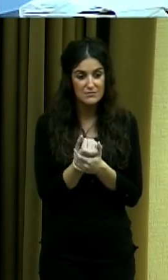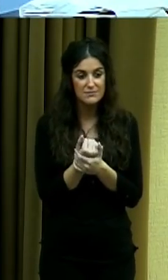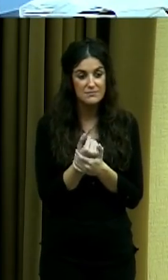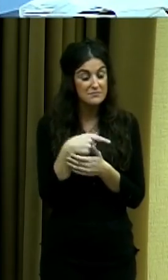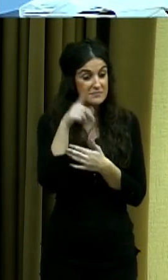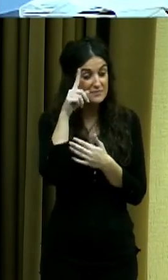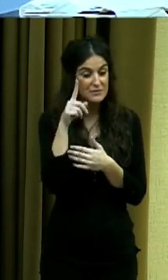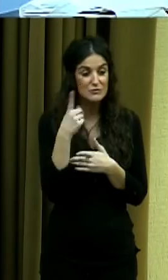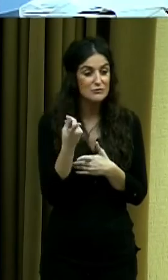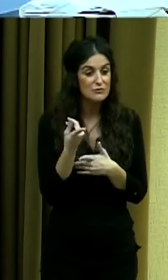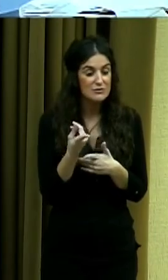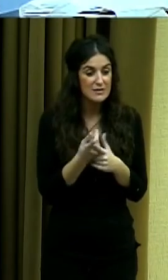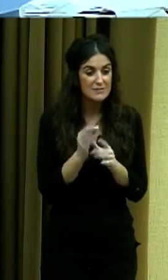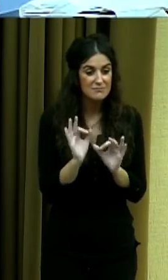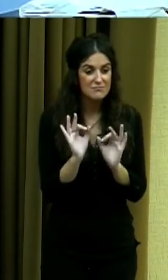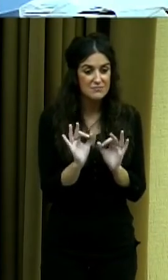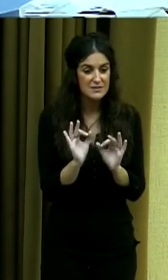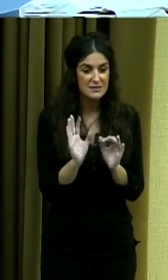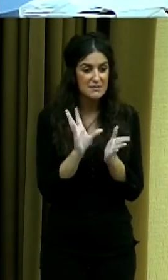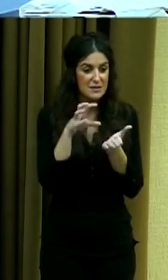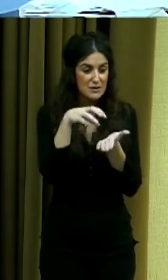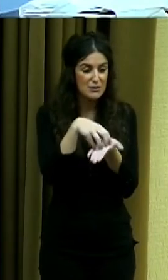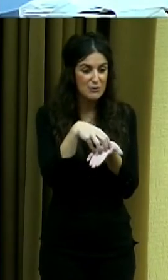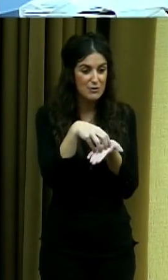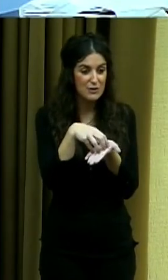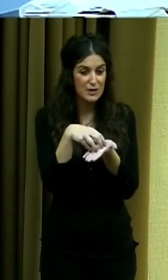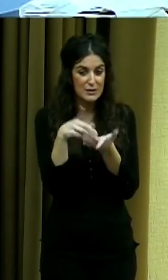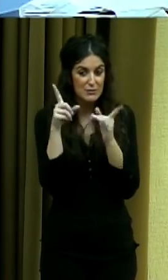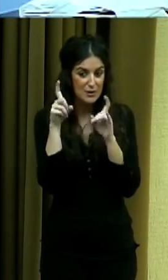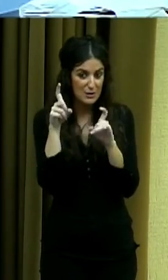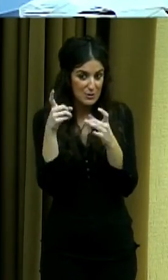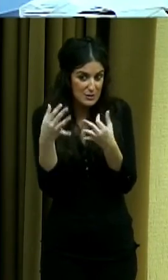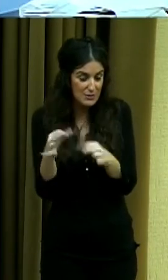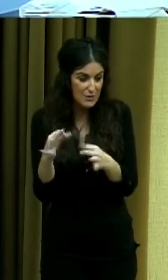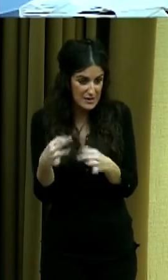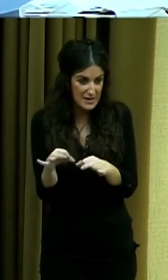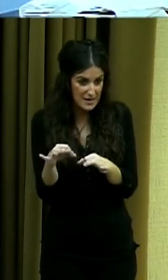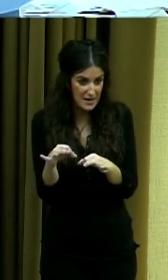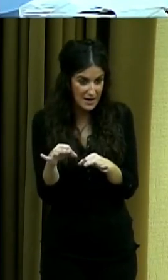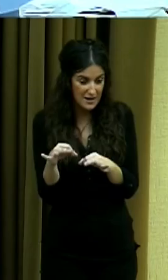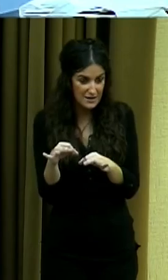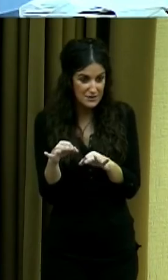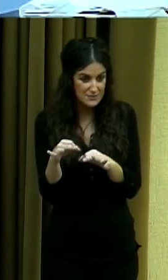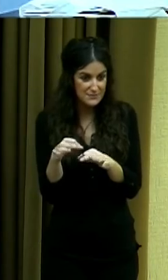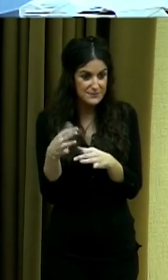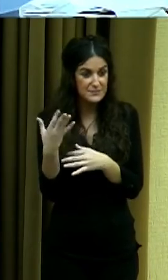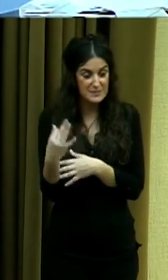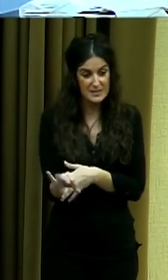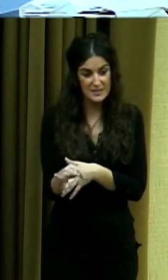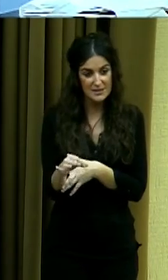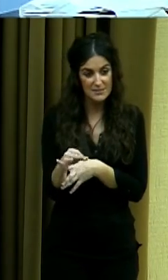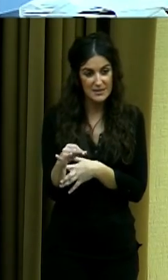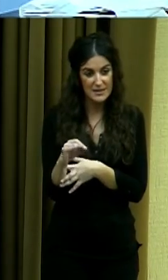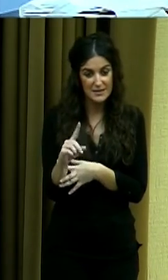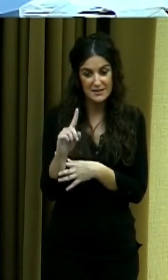No sé exactamente en los centros educativos ordinarios. Pues la verdad es que en